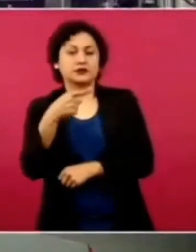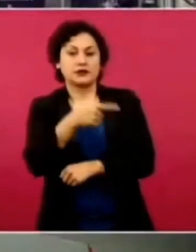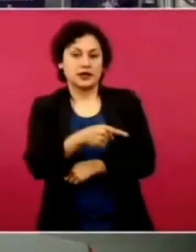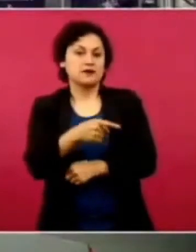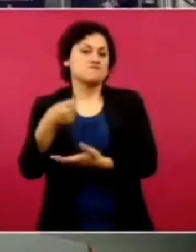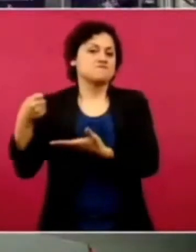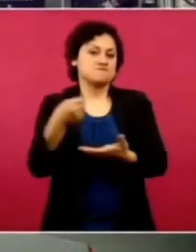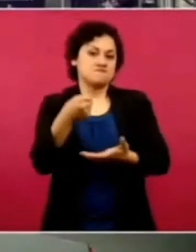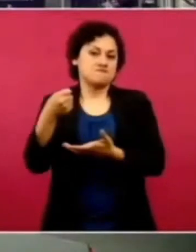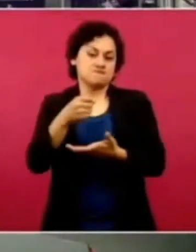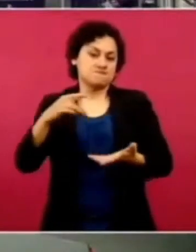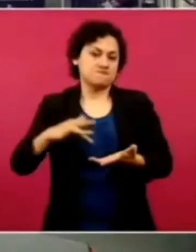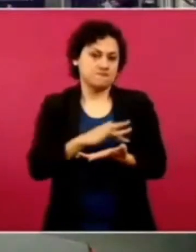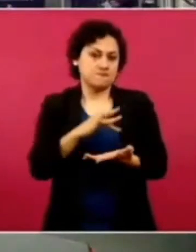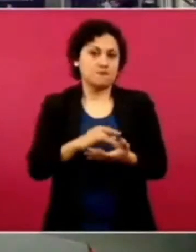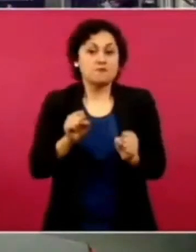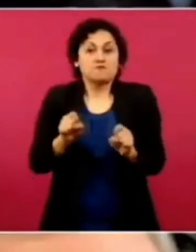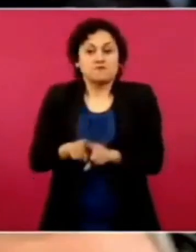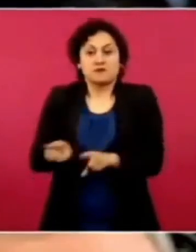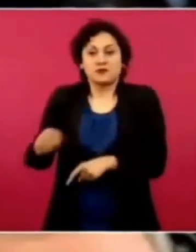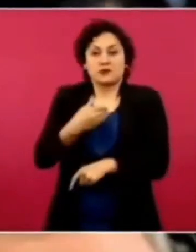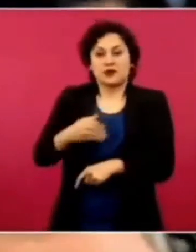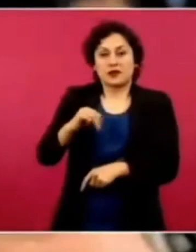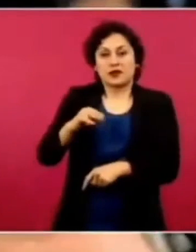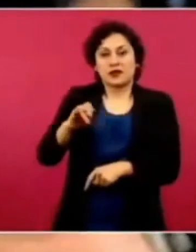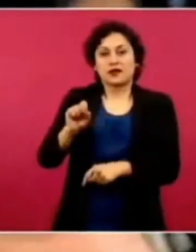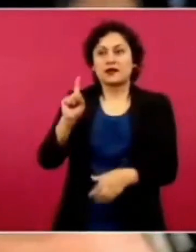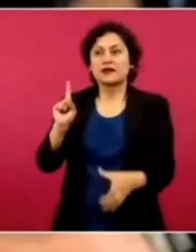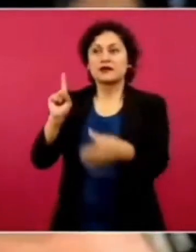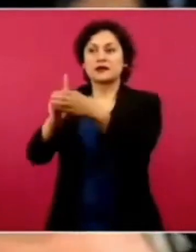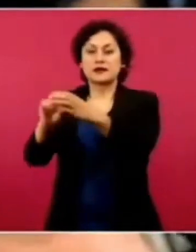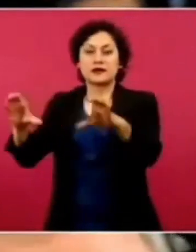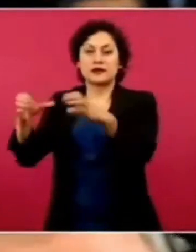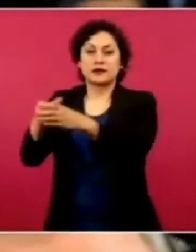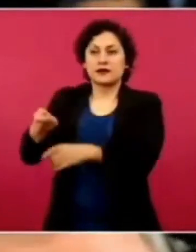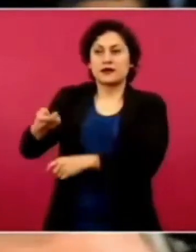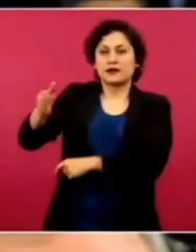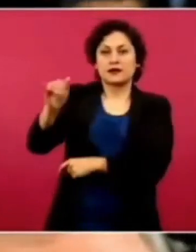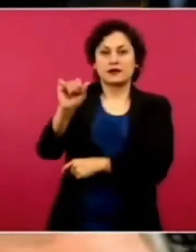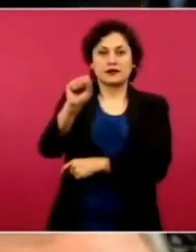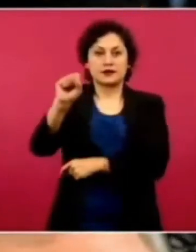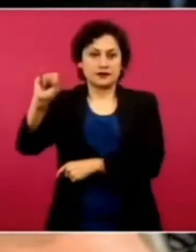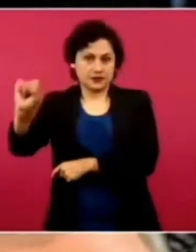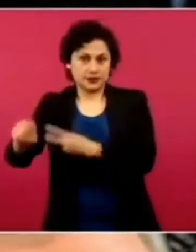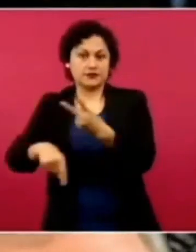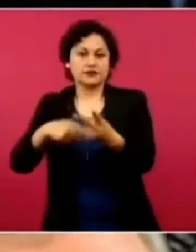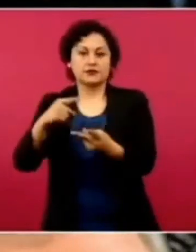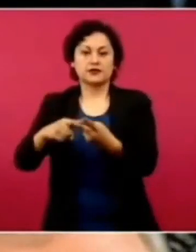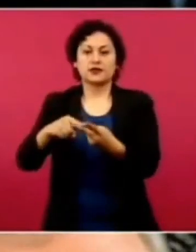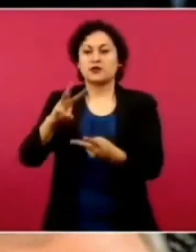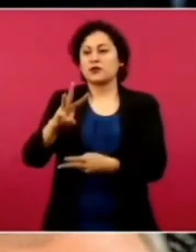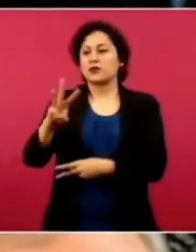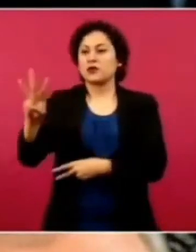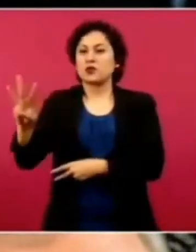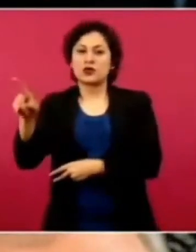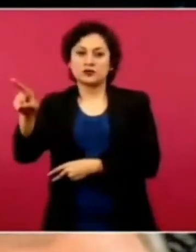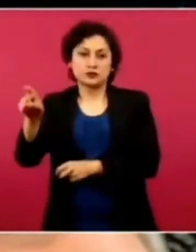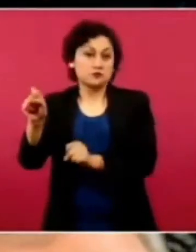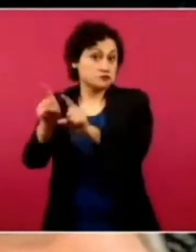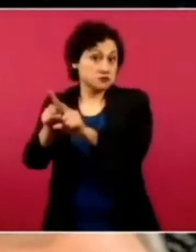y además se reunió con estos llamados tanques de pensamiento no como el ISIS y también el güero Wilson